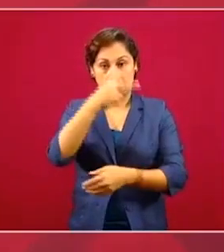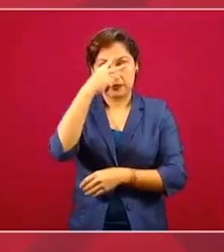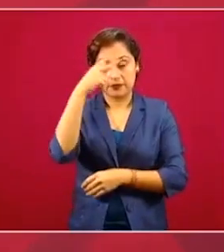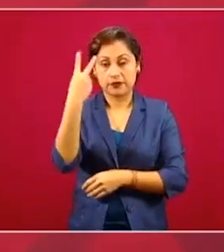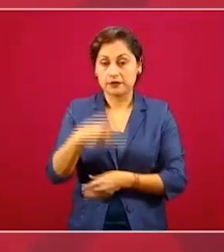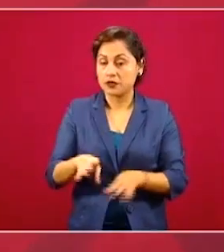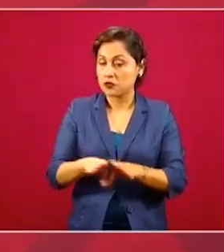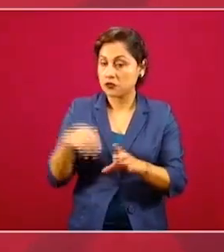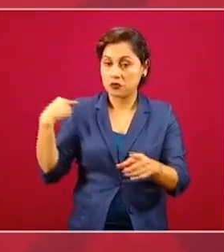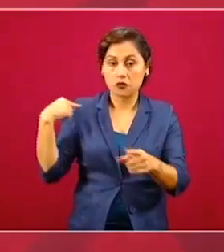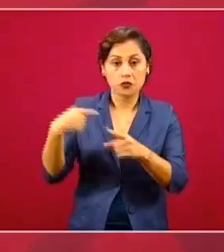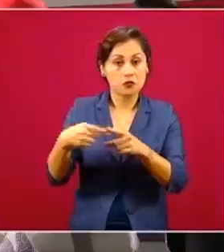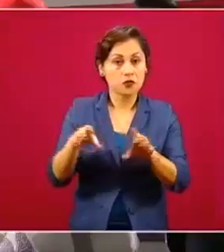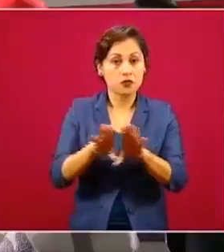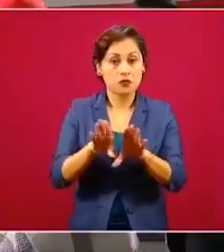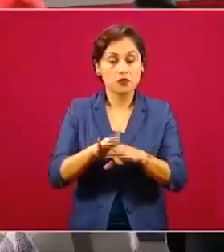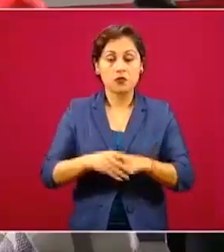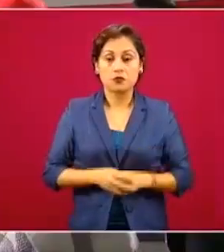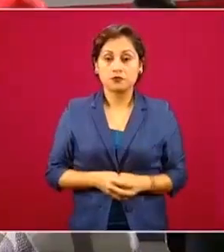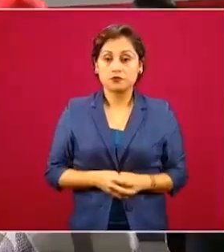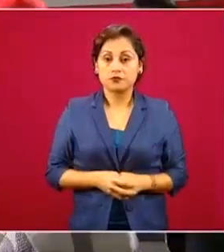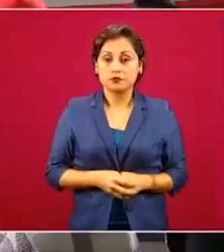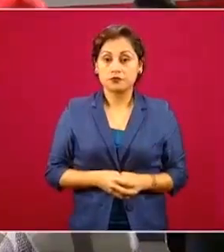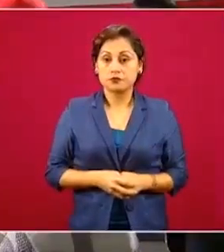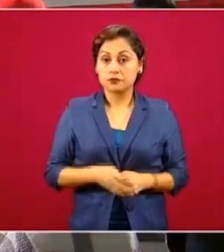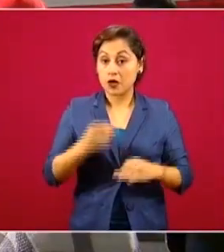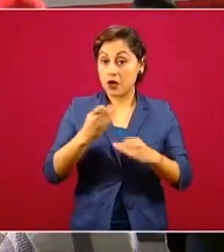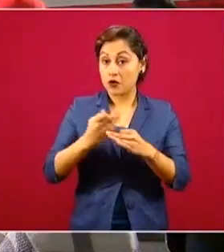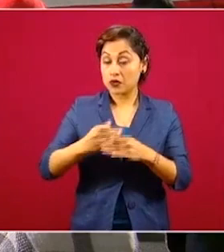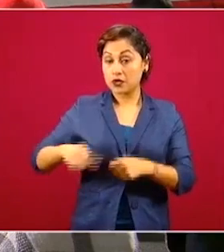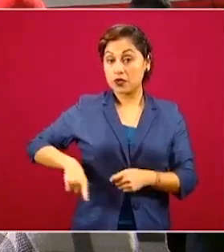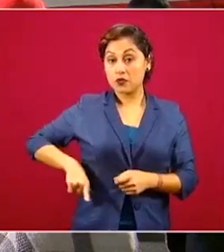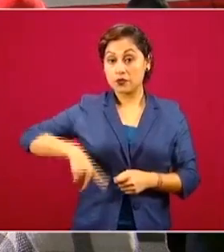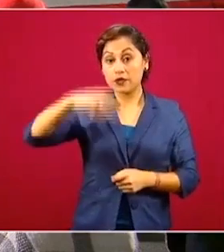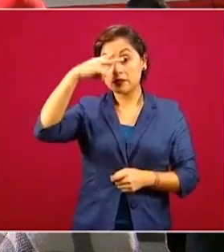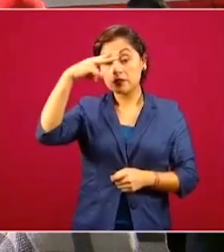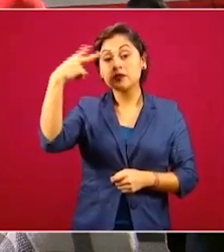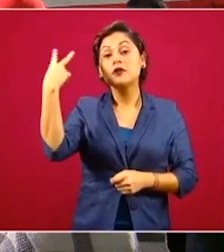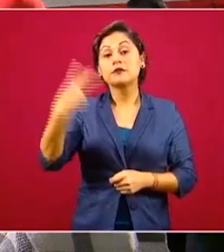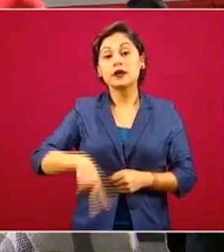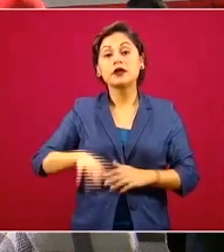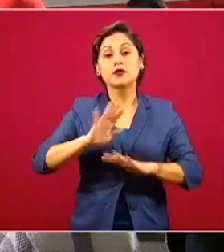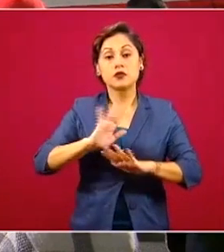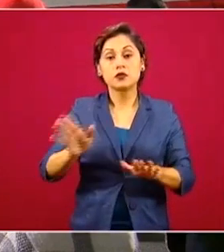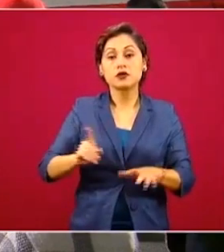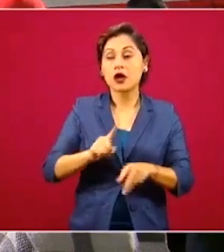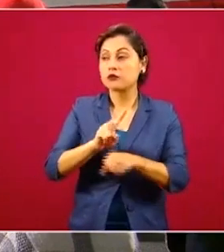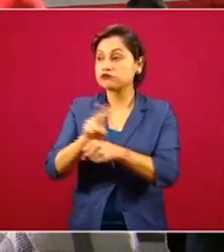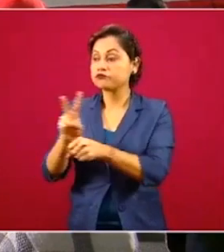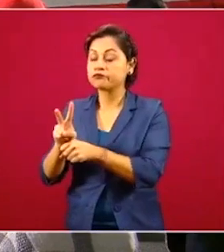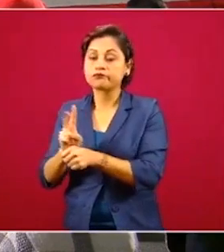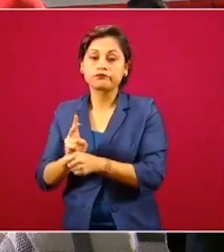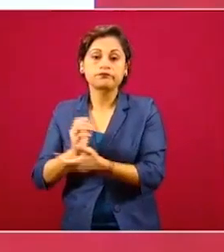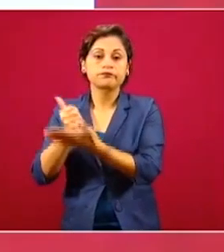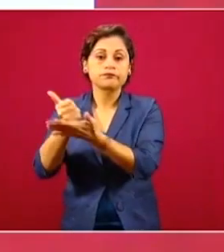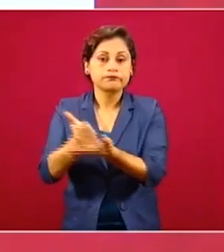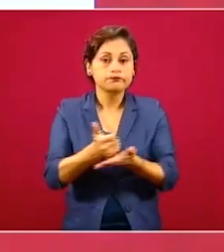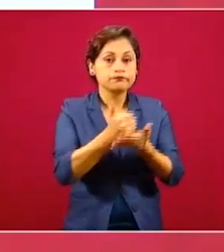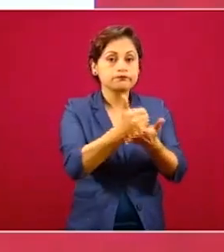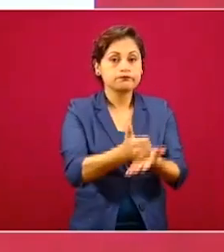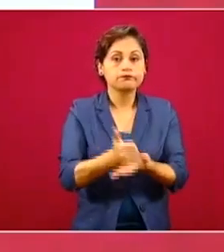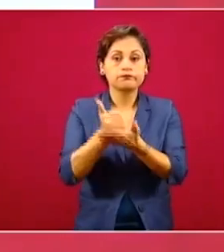A esta fecha, el Gobierno de México ha participado de un modo u otro en la repatriación